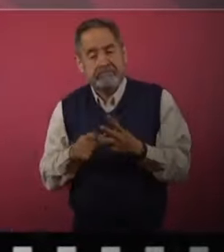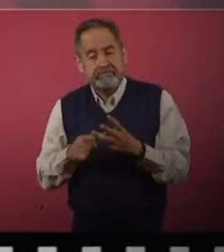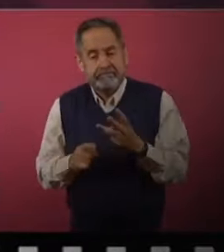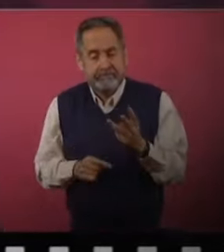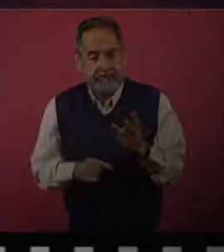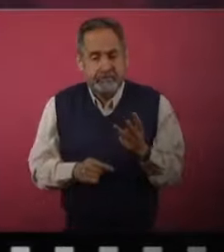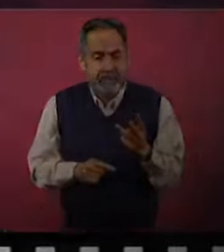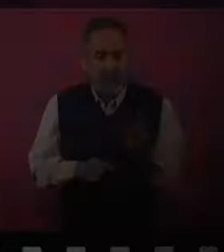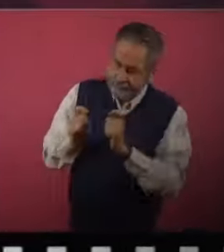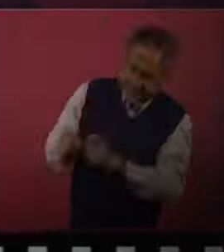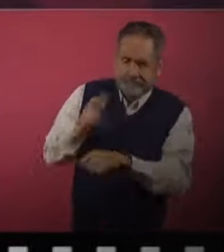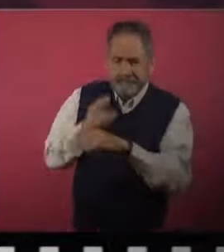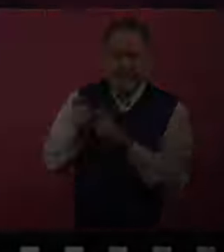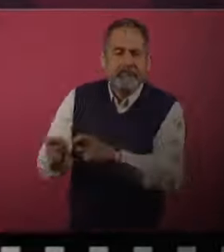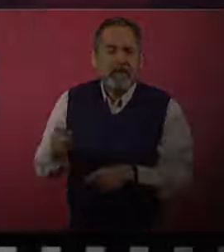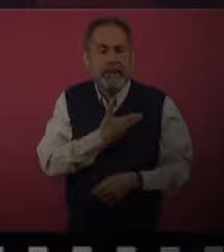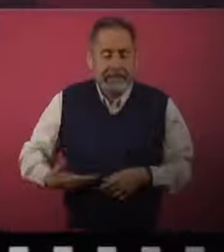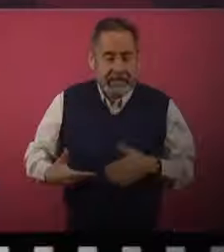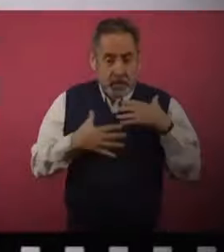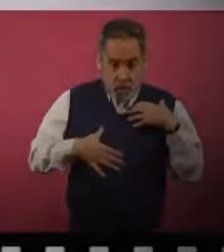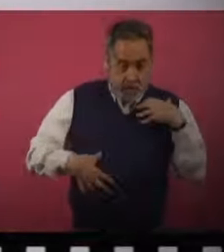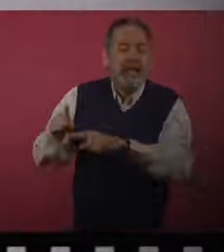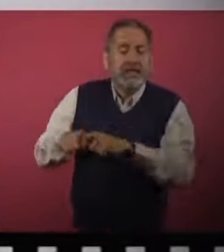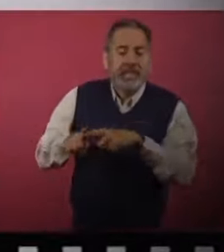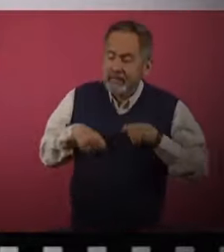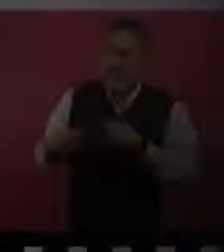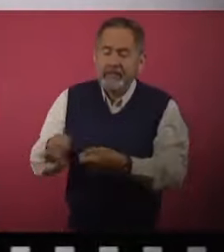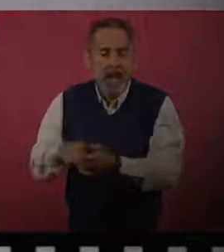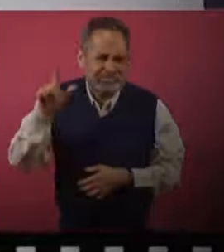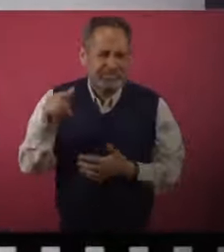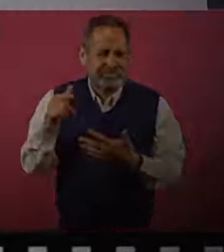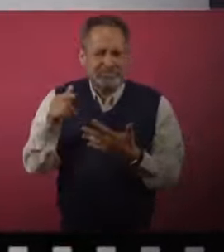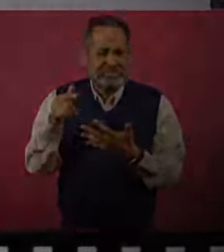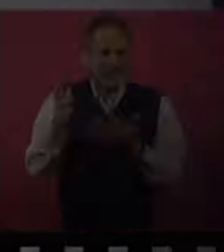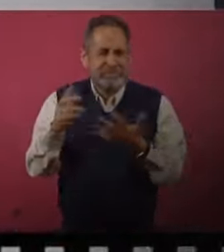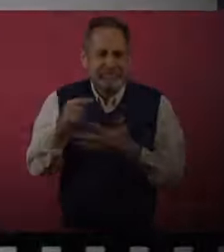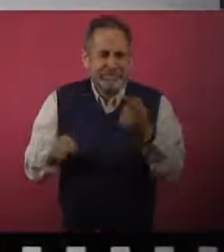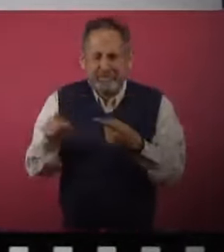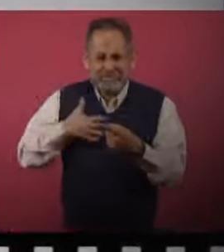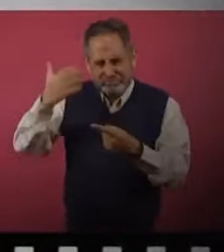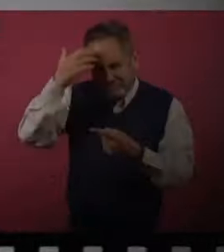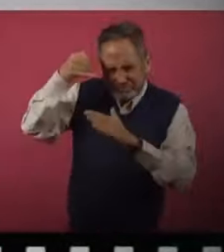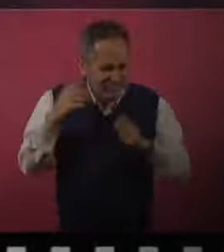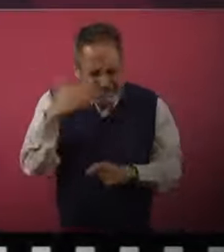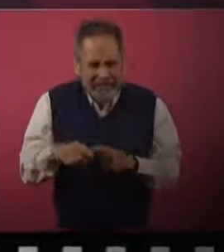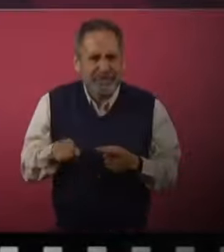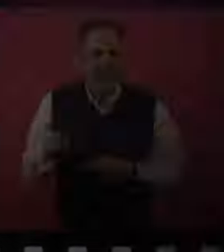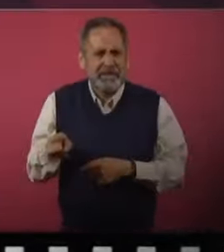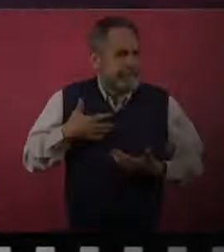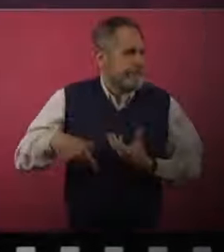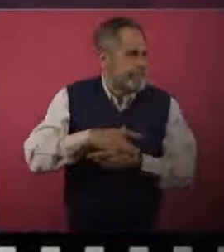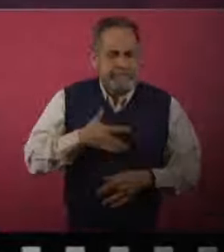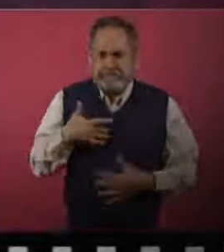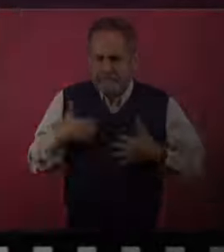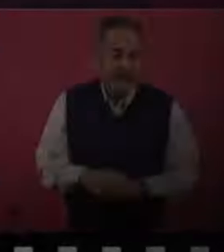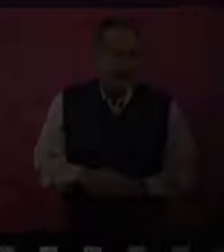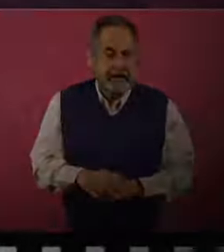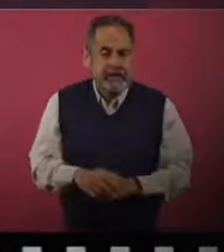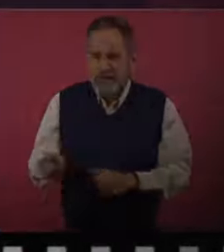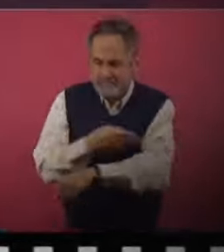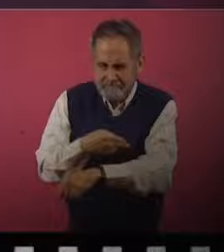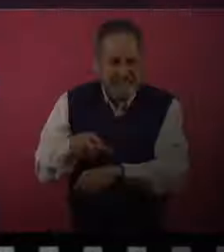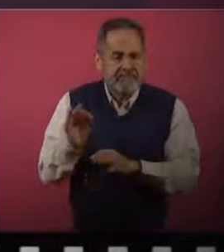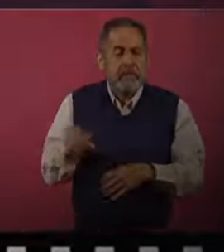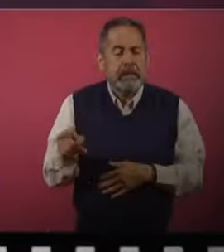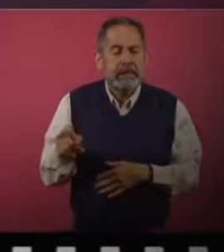tercero, que le dejo la banda presidencial, le voy a entregar la banda presidencial a una mujer con mucho conocimiento, experimentada, sensible, honesta, que va